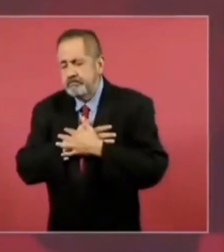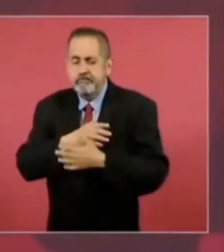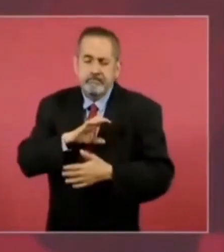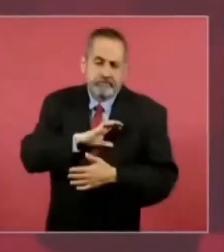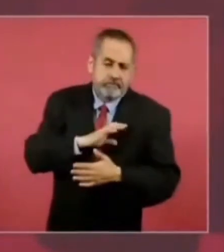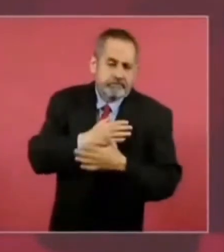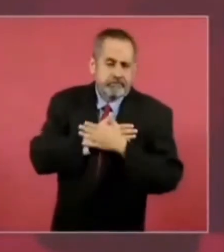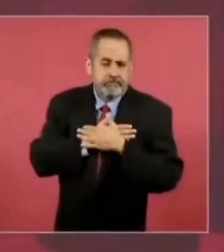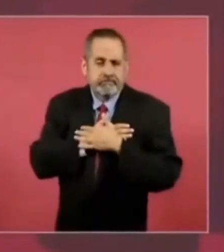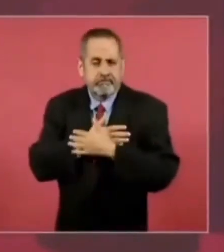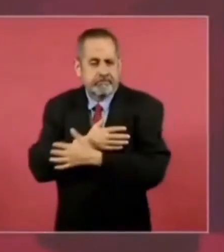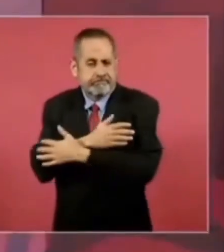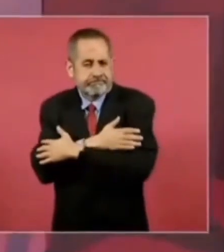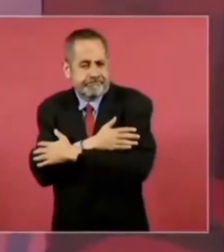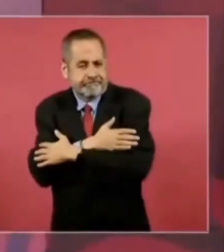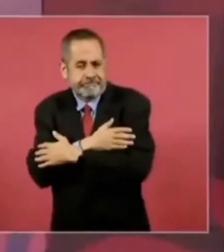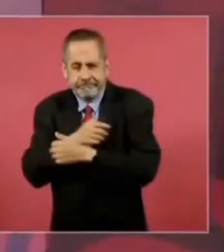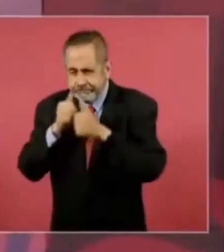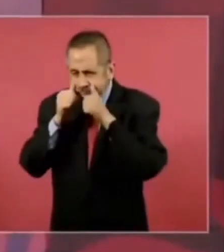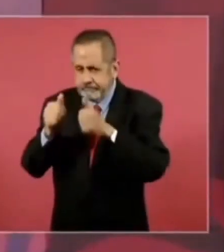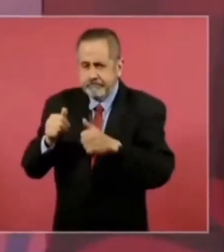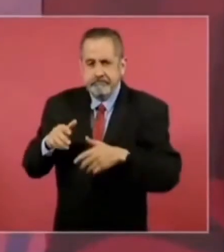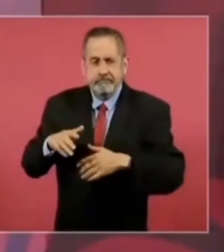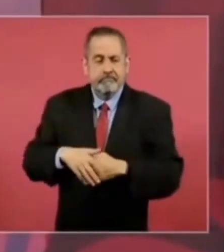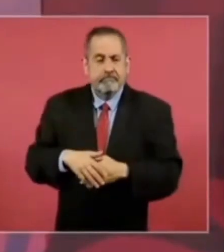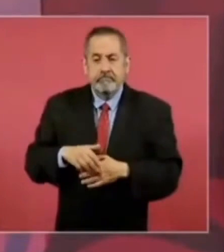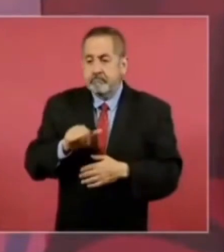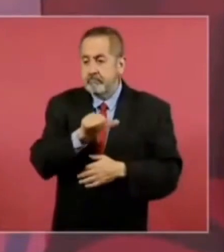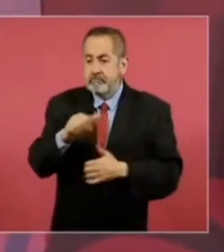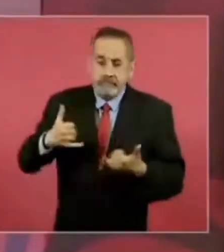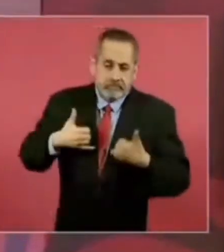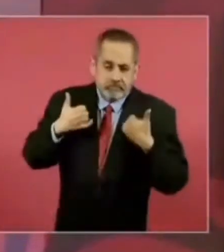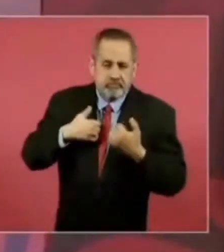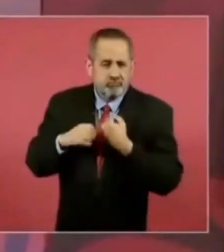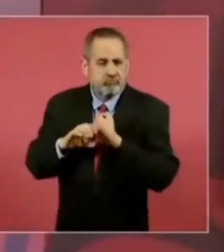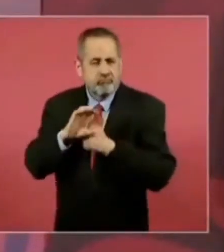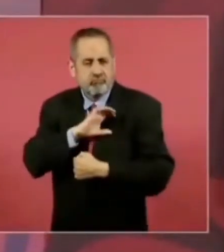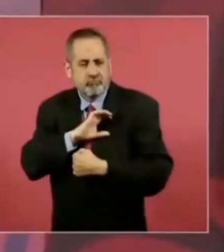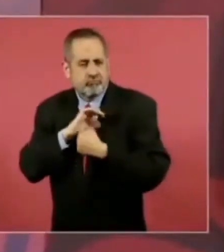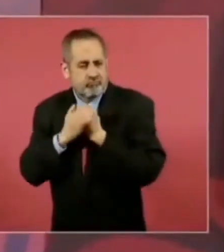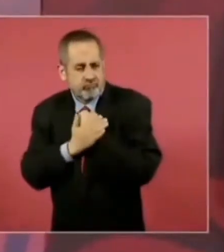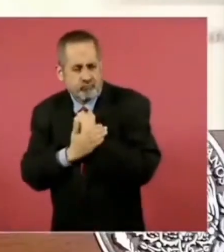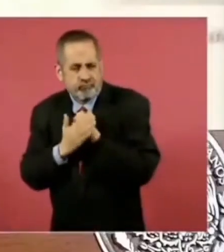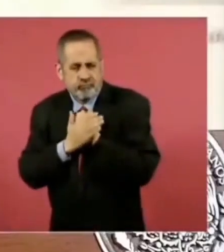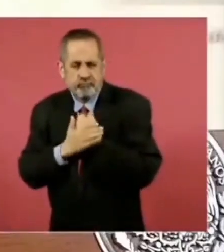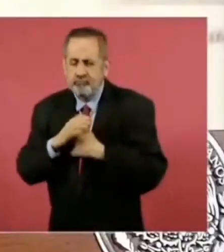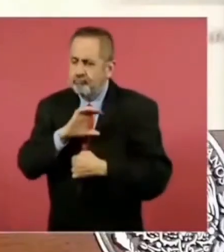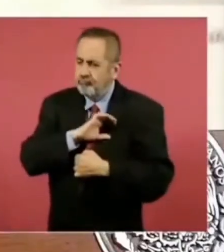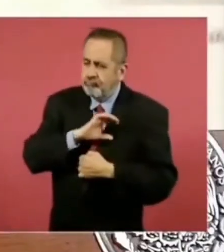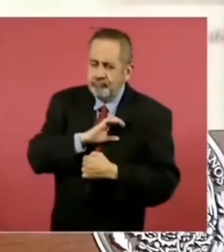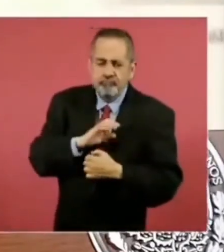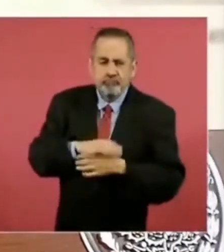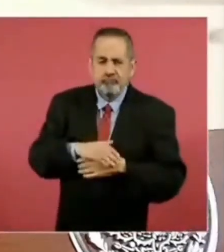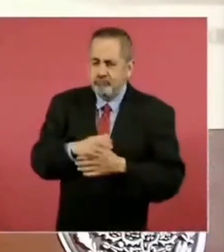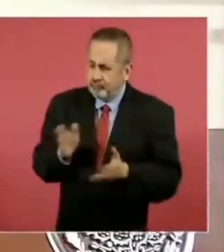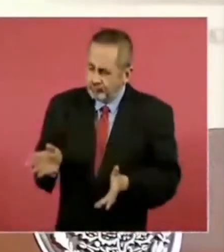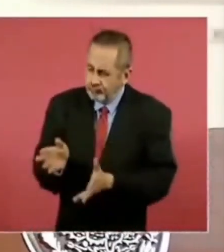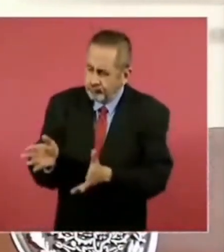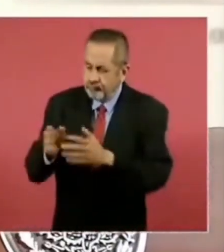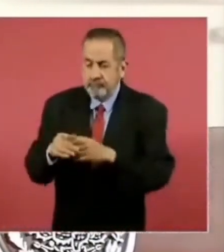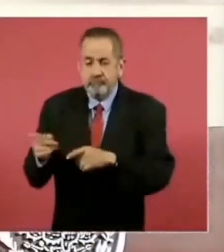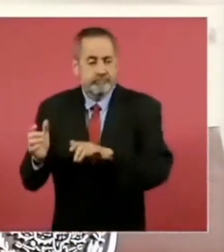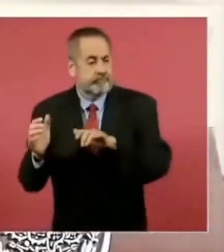con atención a los jóvenes, con apapacho, que los jóvenes tengan posibilidad de